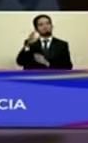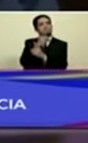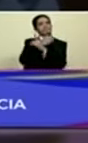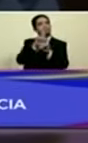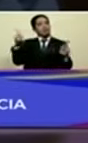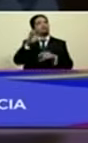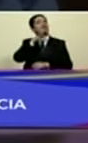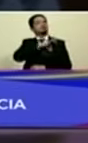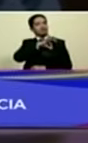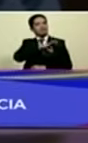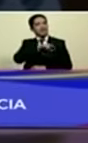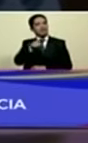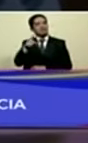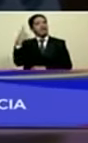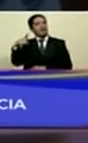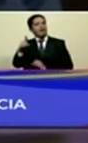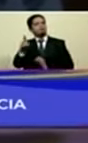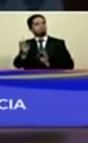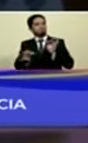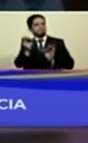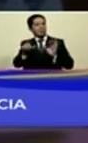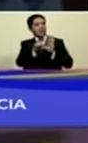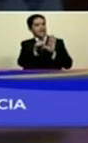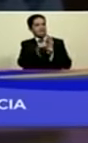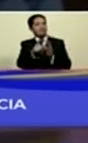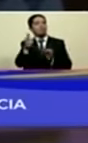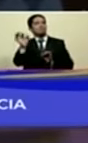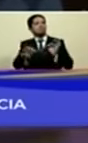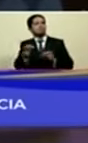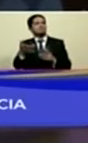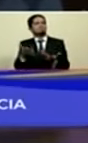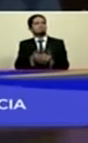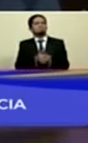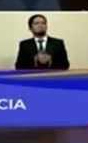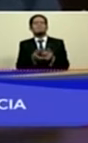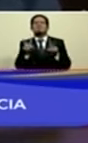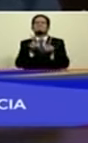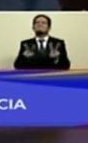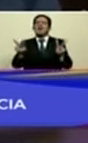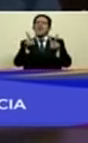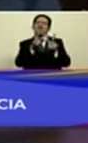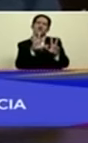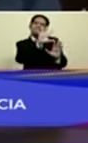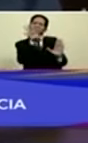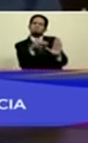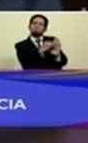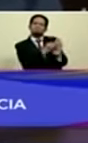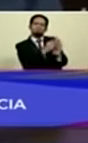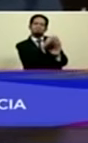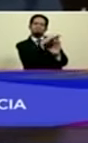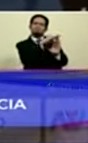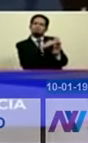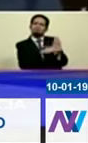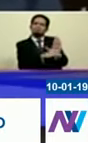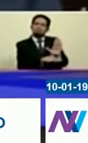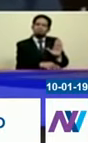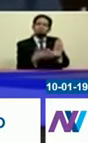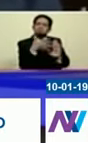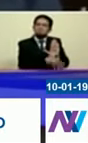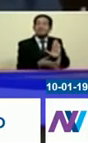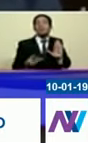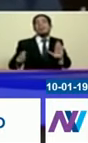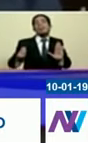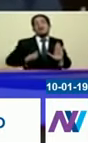Supremo de Justicia. Allí toma la palabra el presidente de este tribunal, Michael Moreno. Vamos a escuchar. Y de su actuación, la